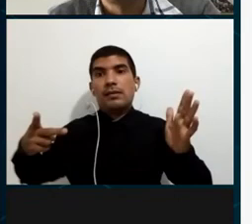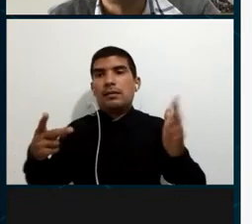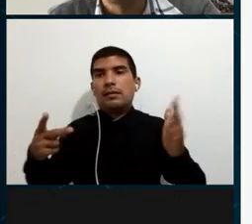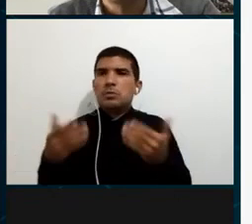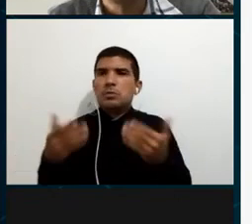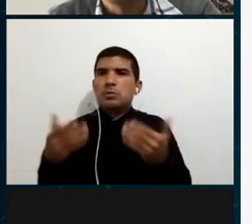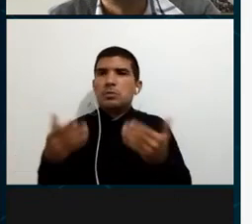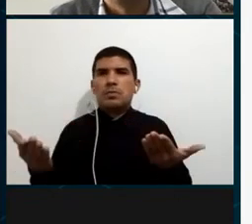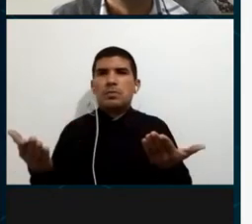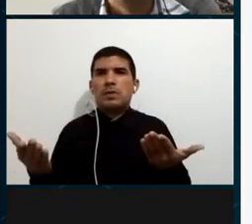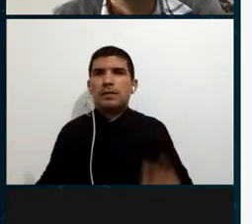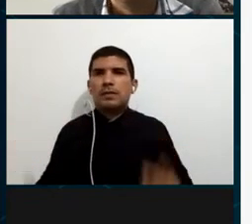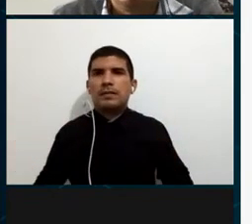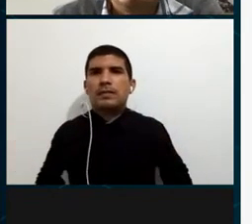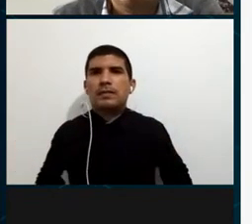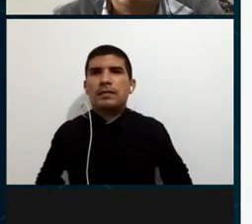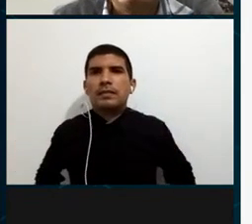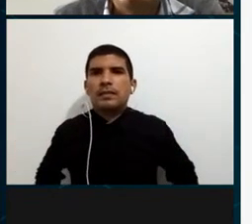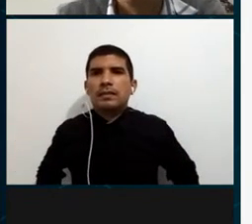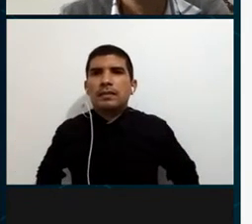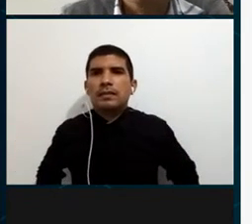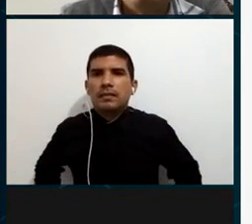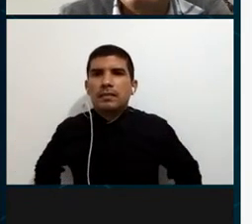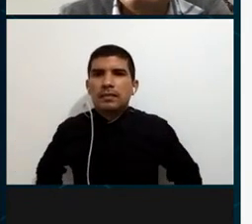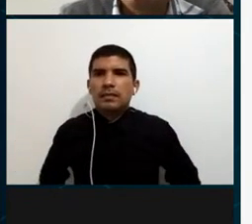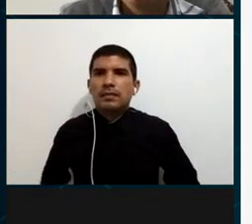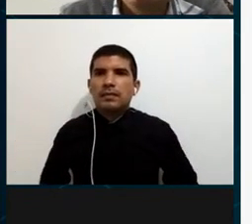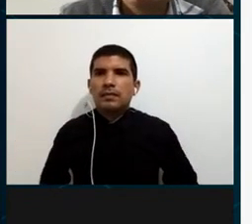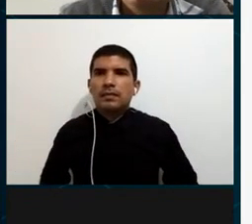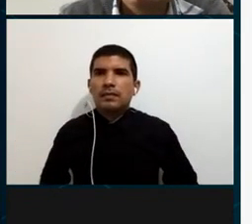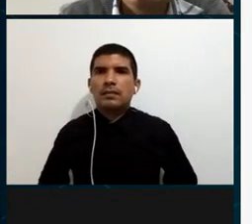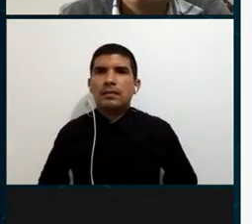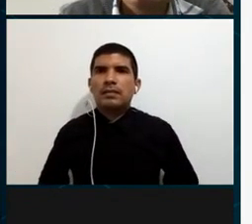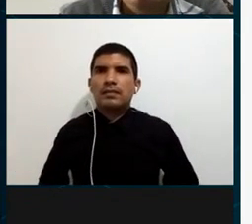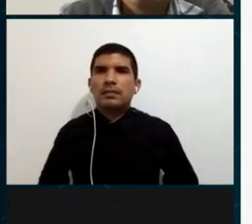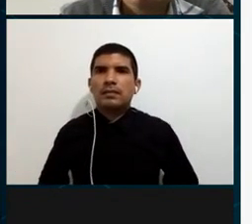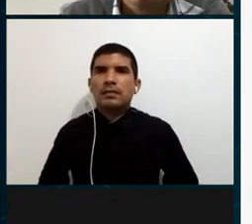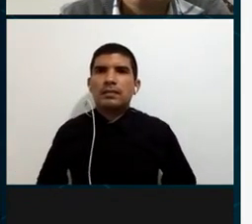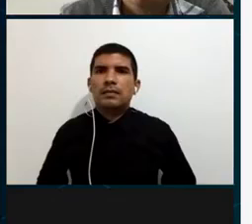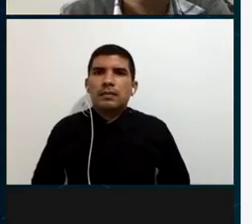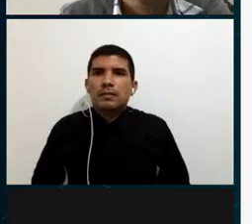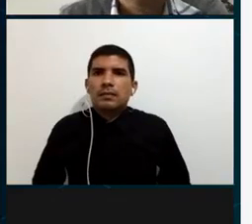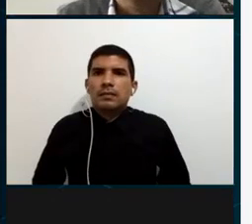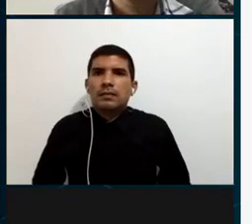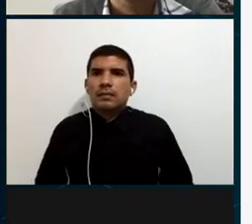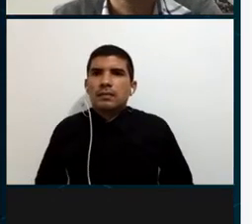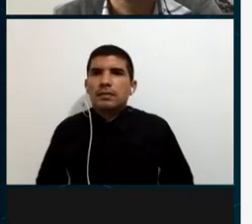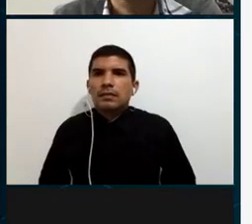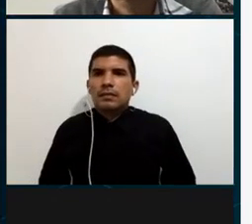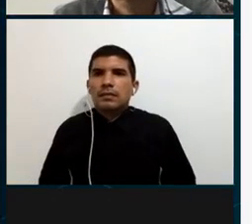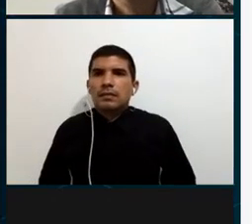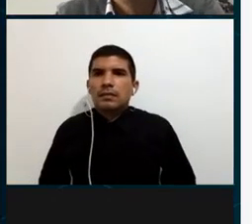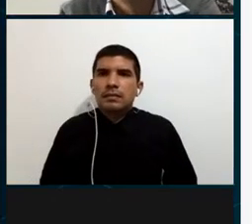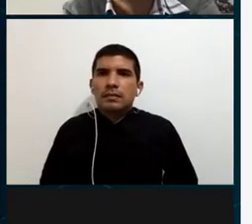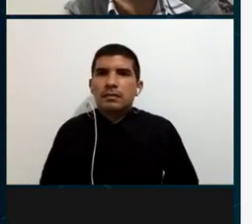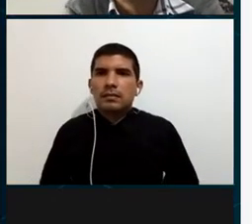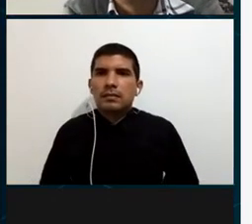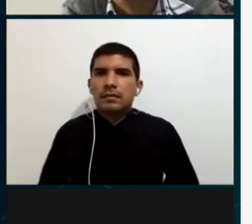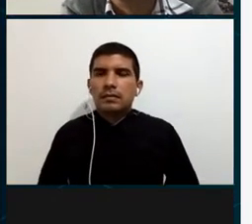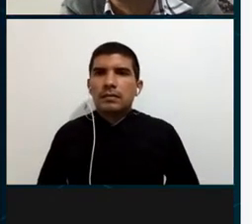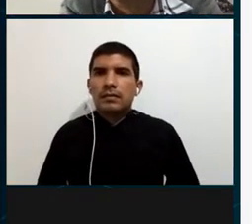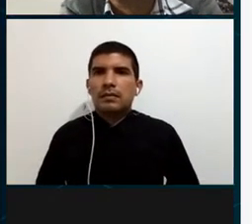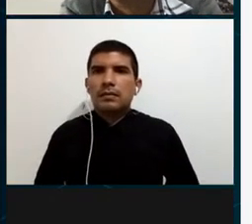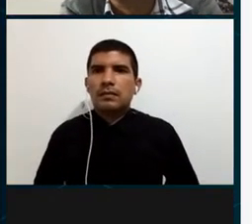¿Lo están pudiendo ver? Sí, ahí ya. Me toca dejarlo sin ampliar. Sí, lo estamos viendo. Listo.